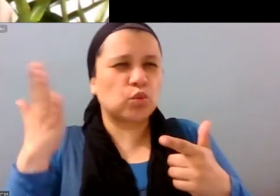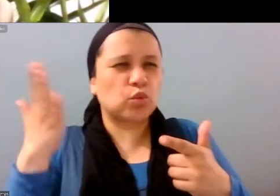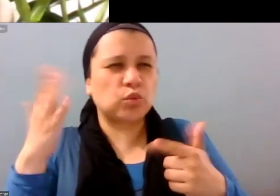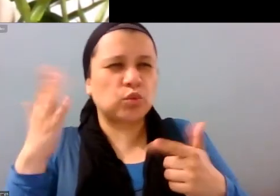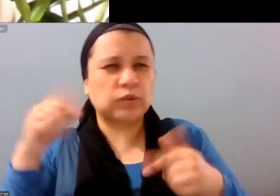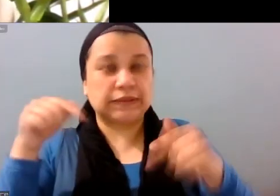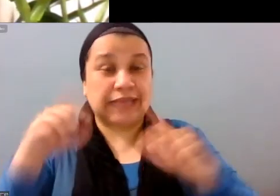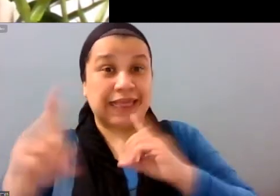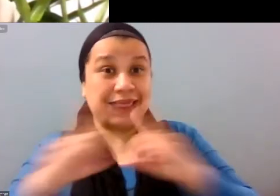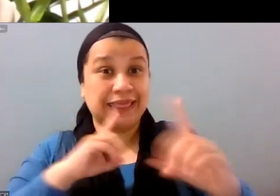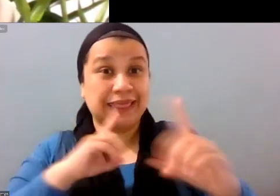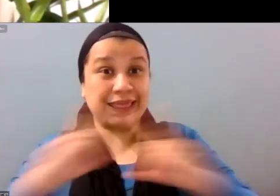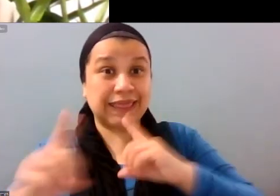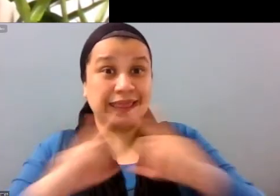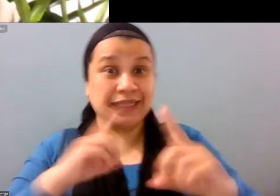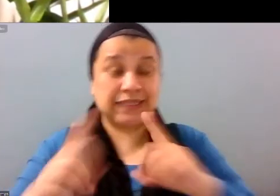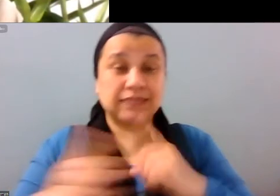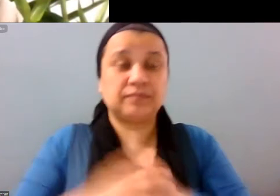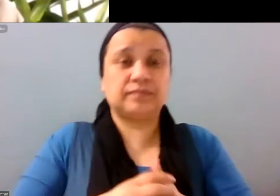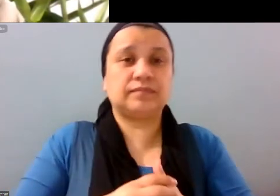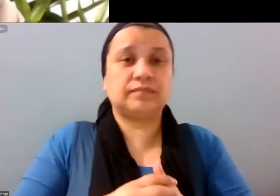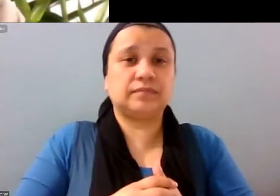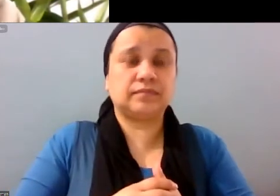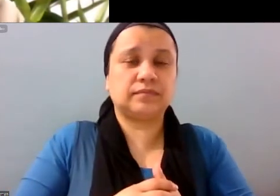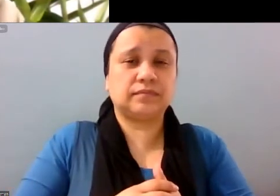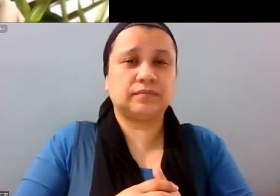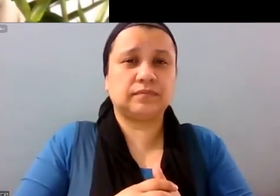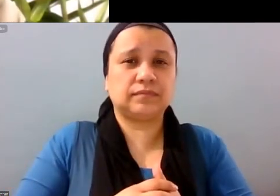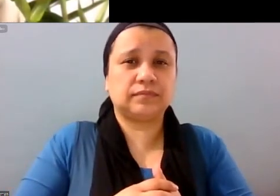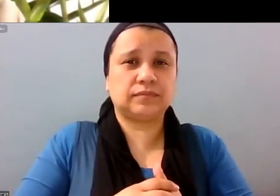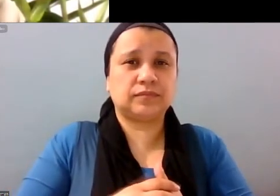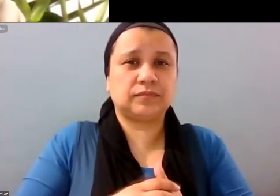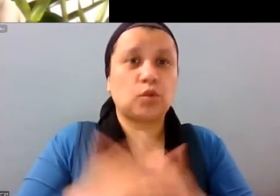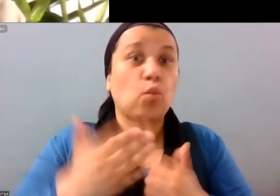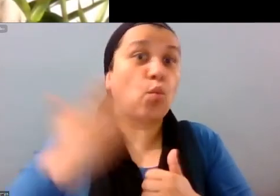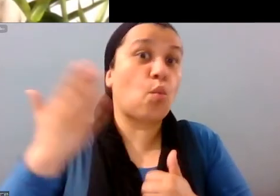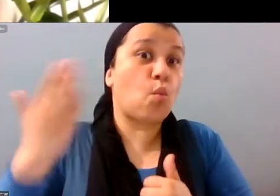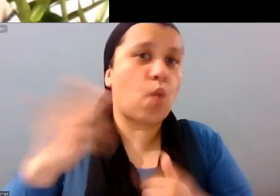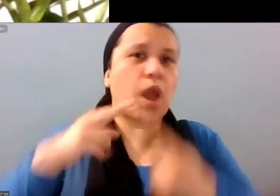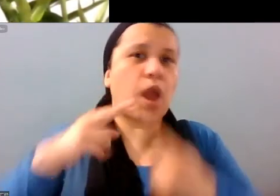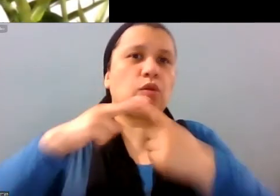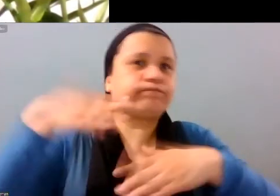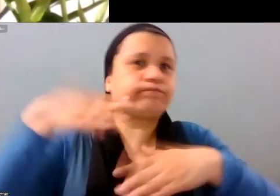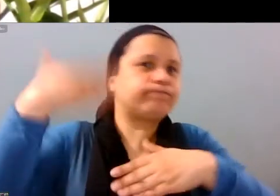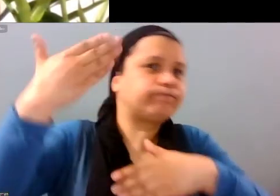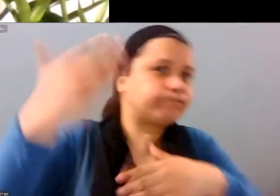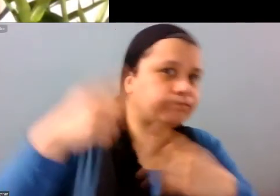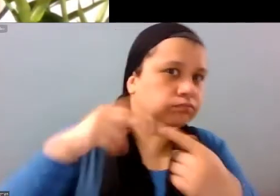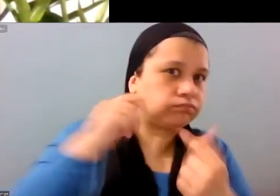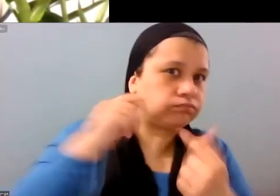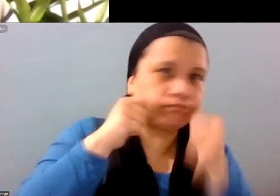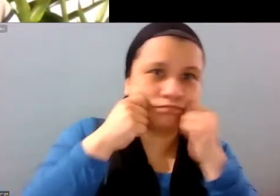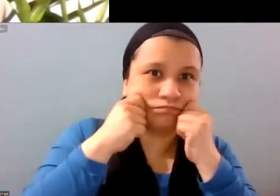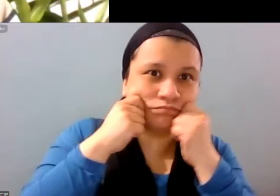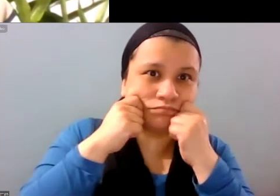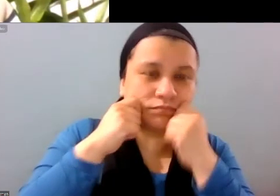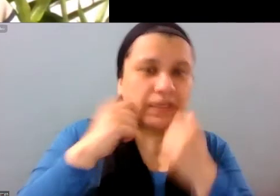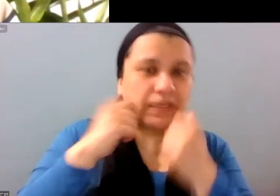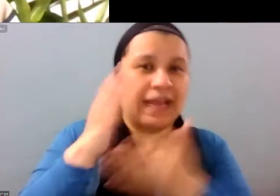de cuando regresar a la presencialidad porque nos preocupa mucho que hay ciertas voces